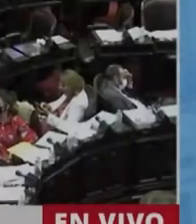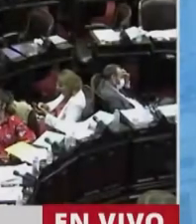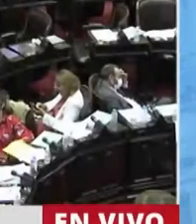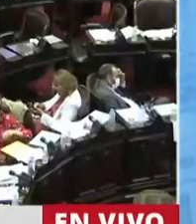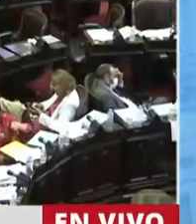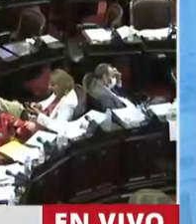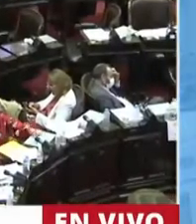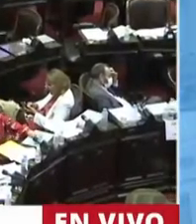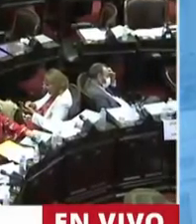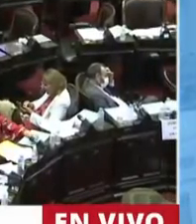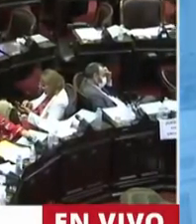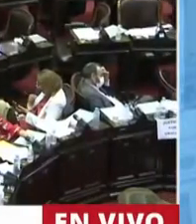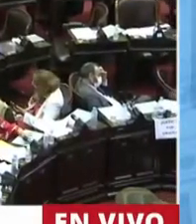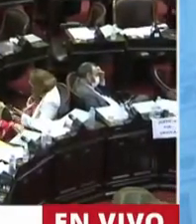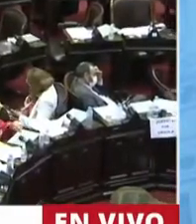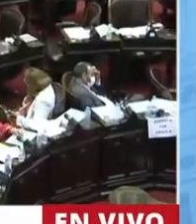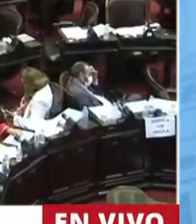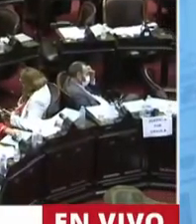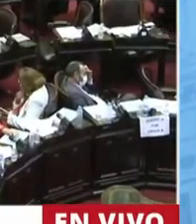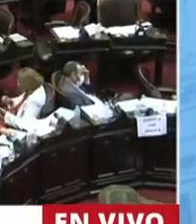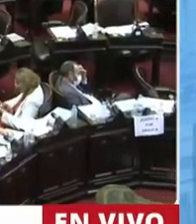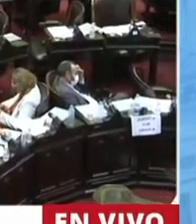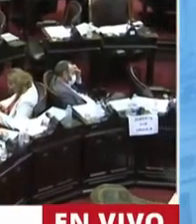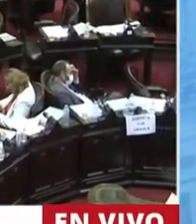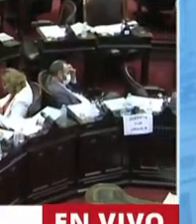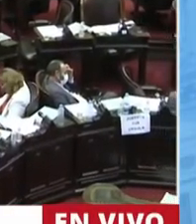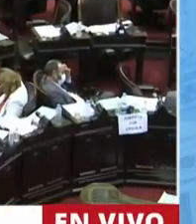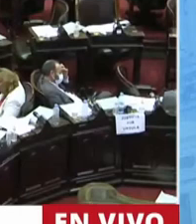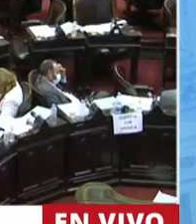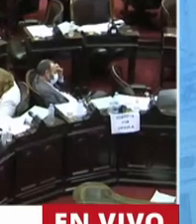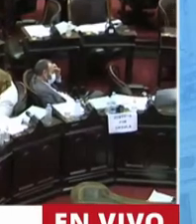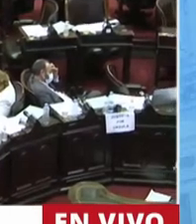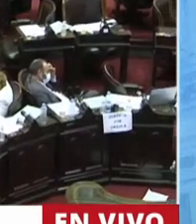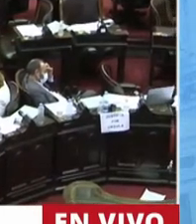está en uso de la palabra el diputado andrés zottos